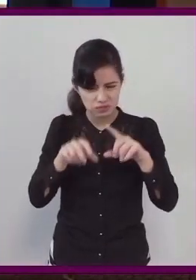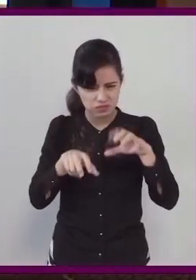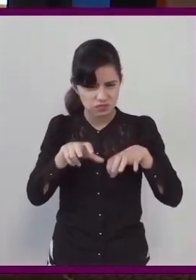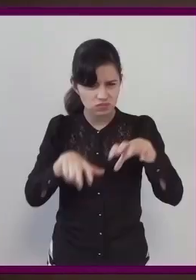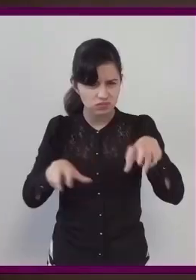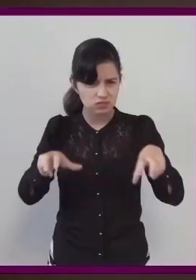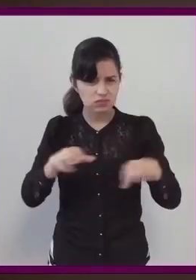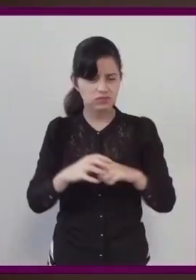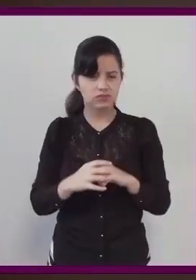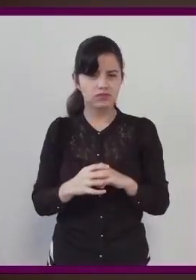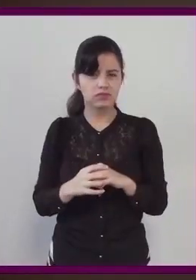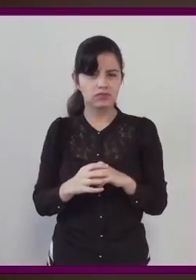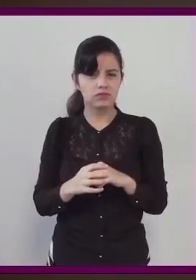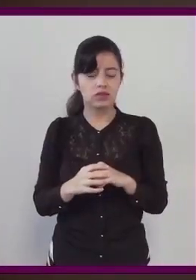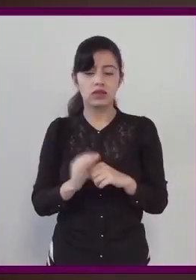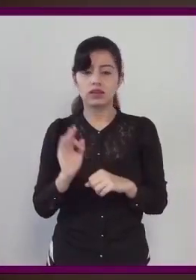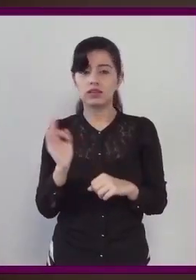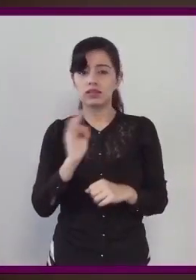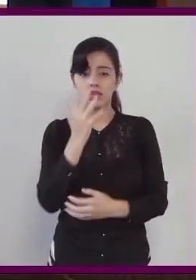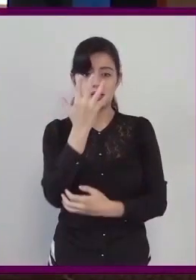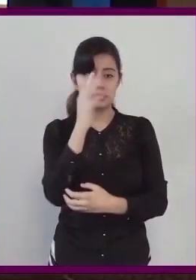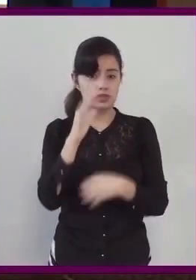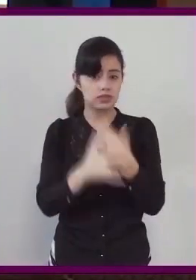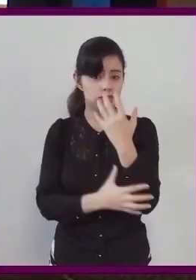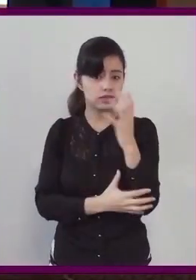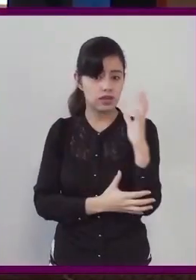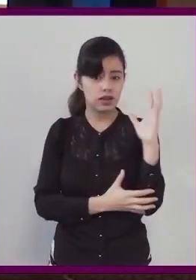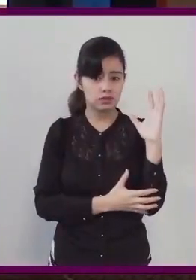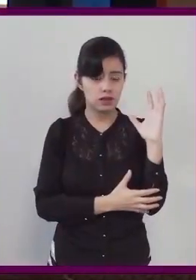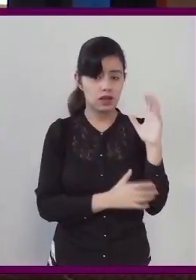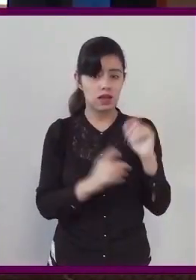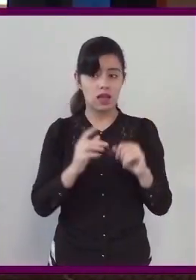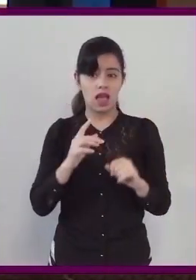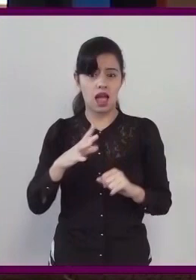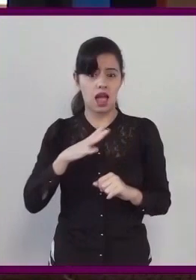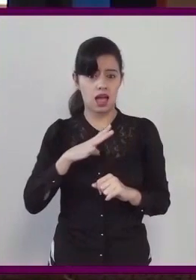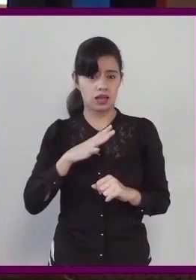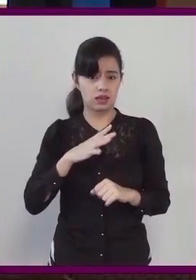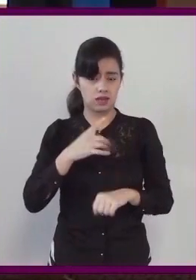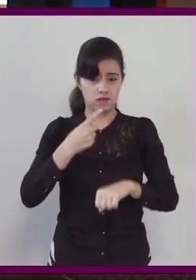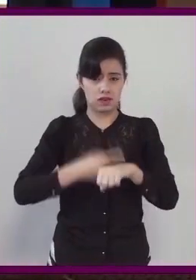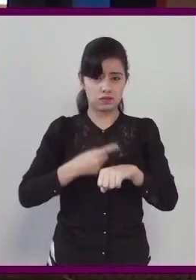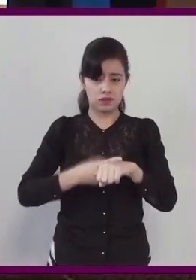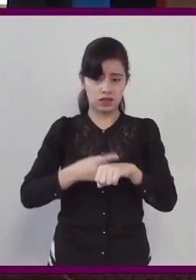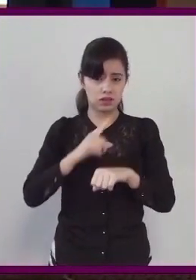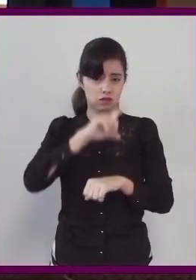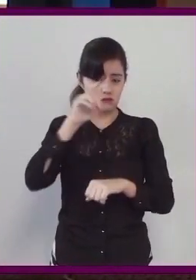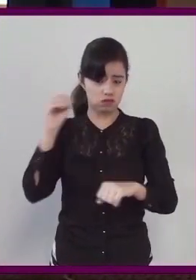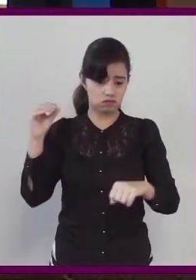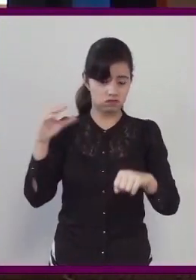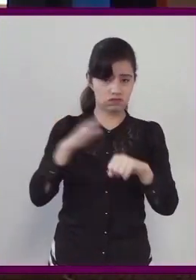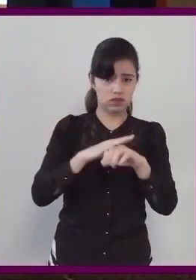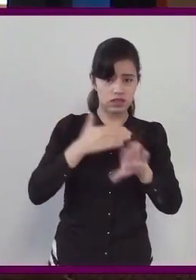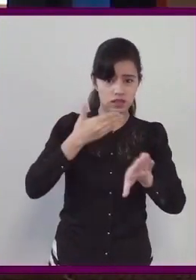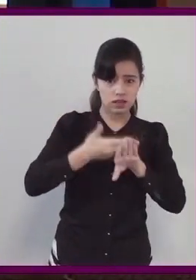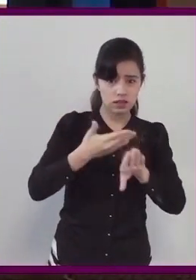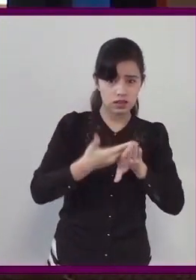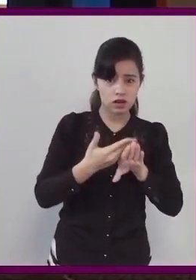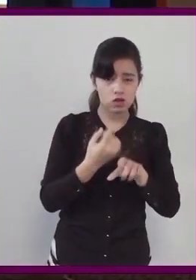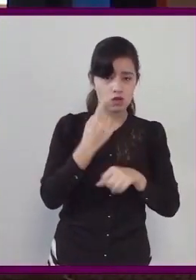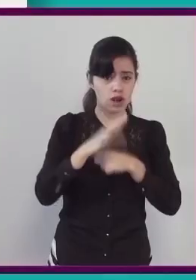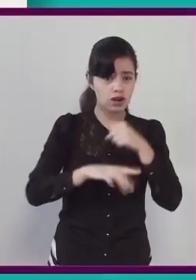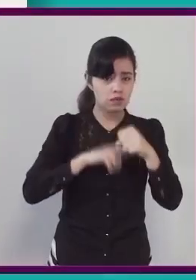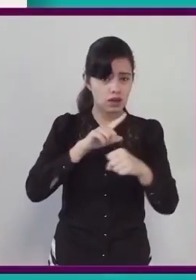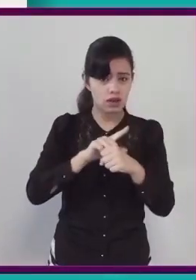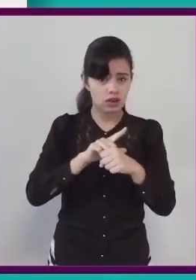pues. Si a esa selva llega una plaga y le pega a una especie, como hay tanta